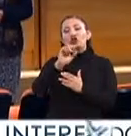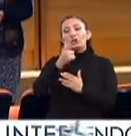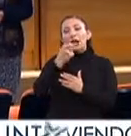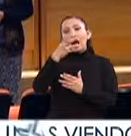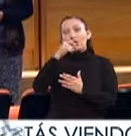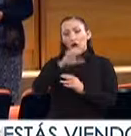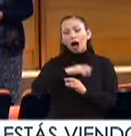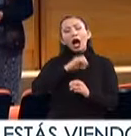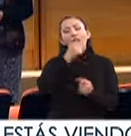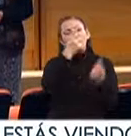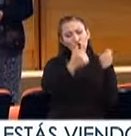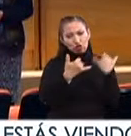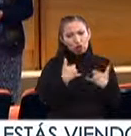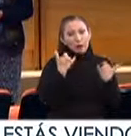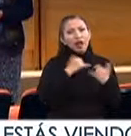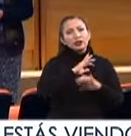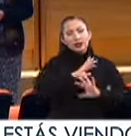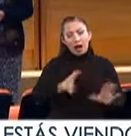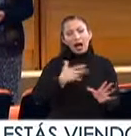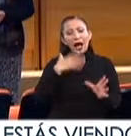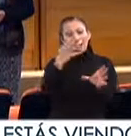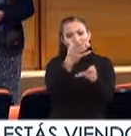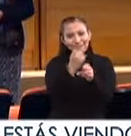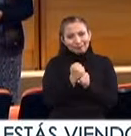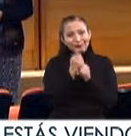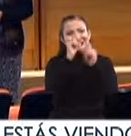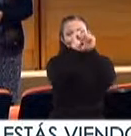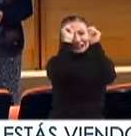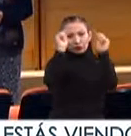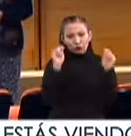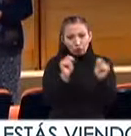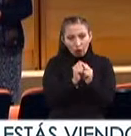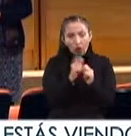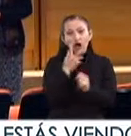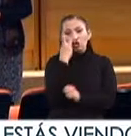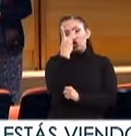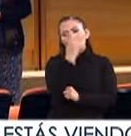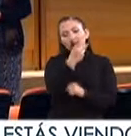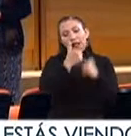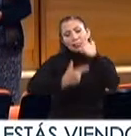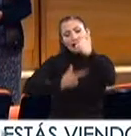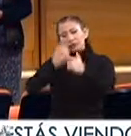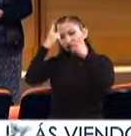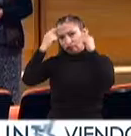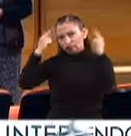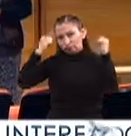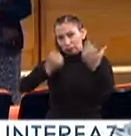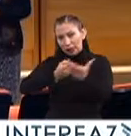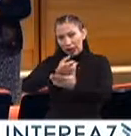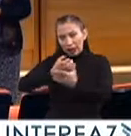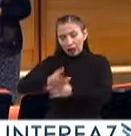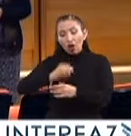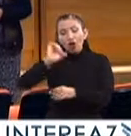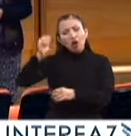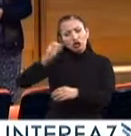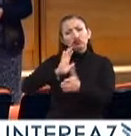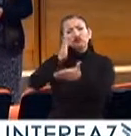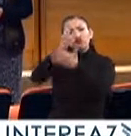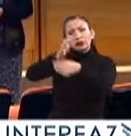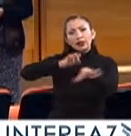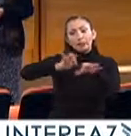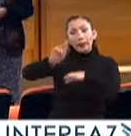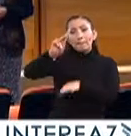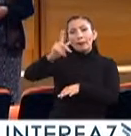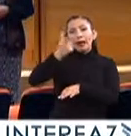ya chicos que se están titulando, tenemos ya 2 generaciones egresadas. Algunos de ellos están trabajando